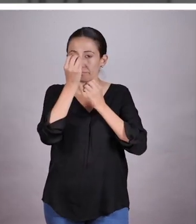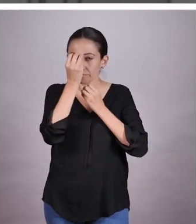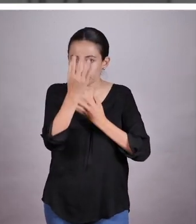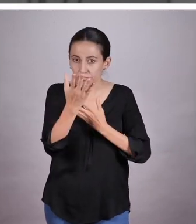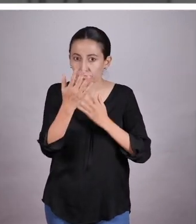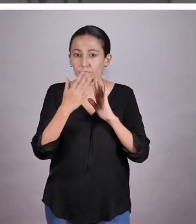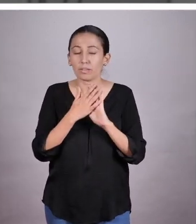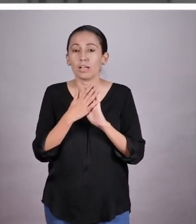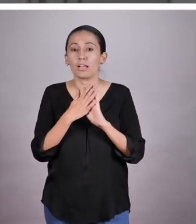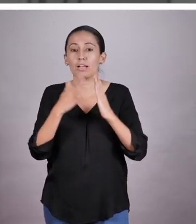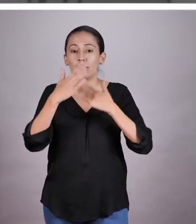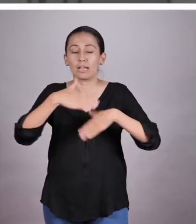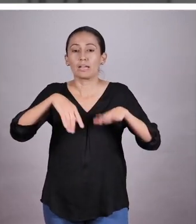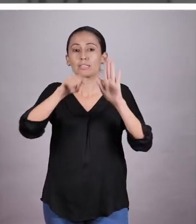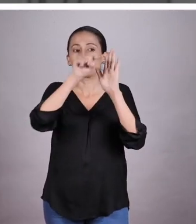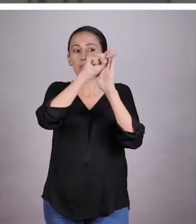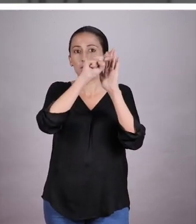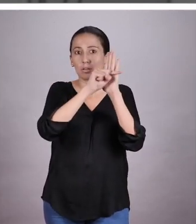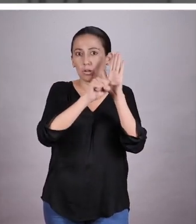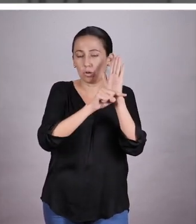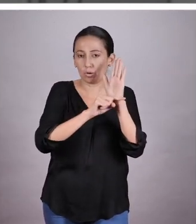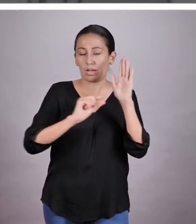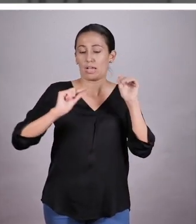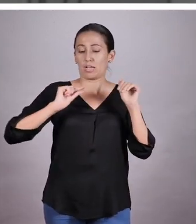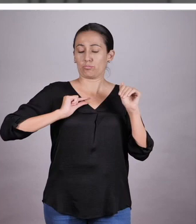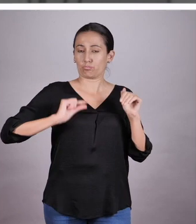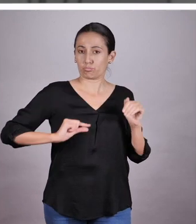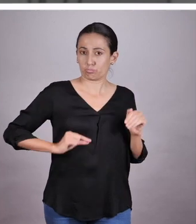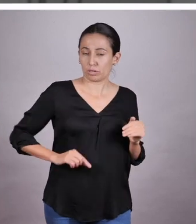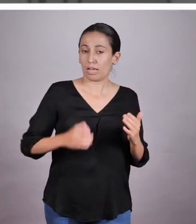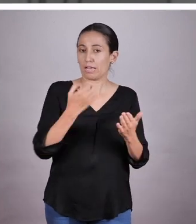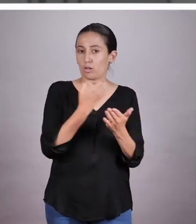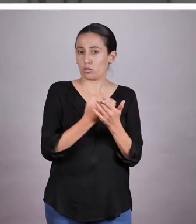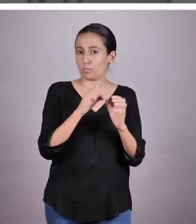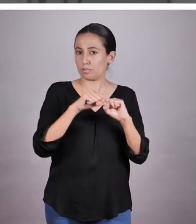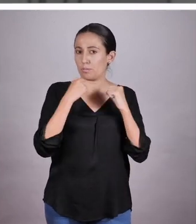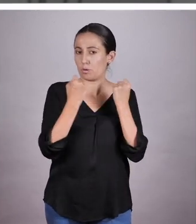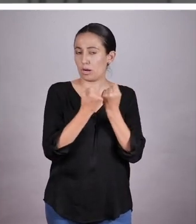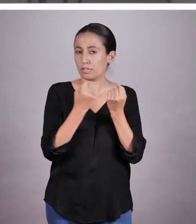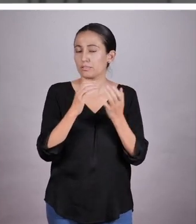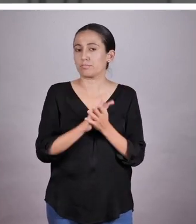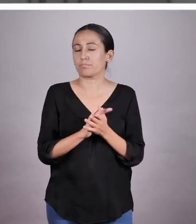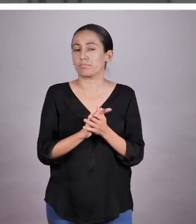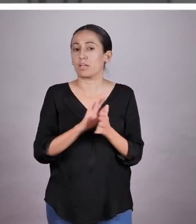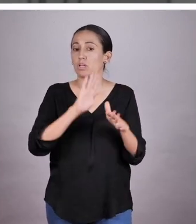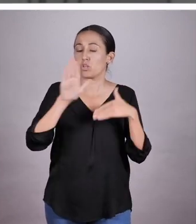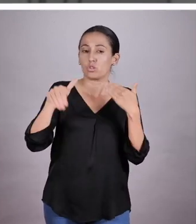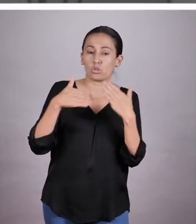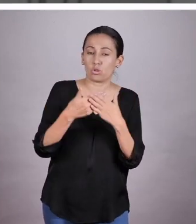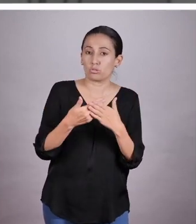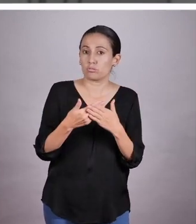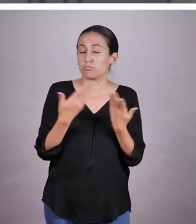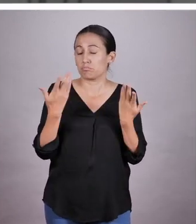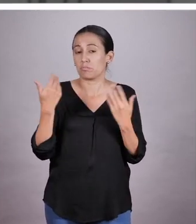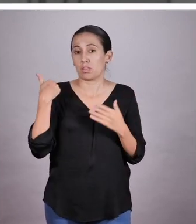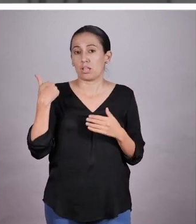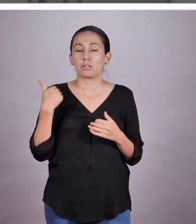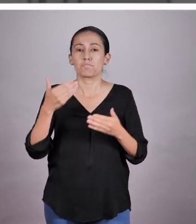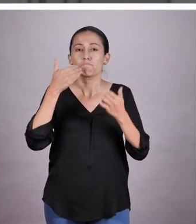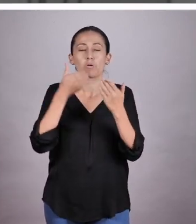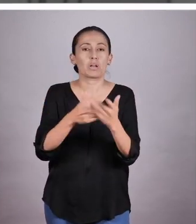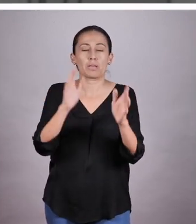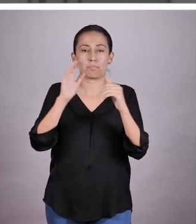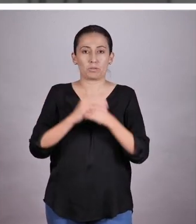dar, las llamamos características económicas, laborales y sociales. Y todos los continentes las tienen. Por